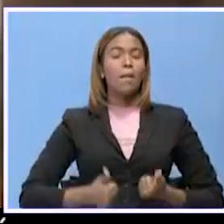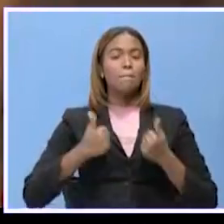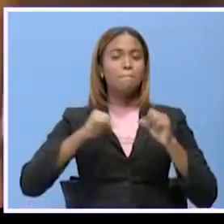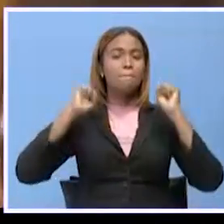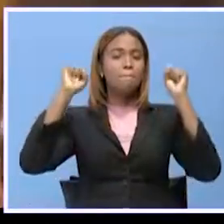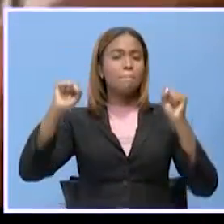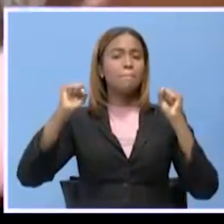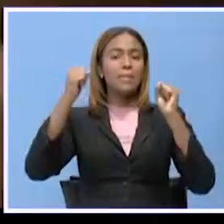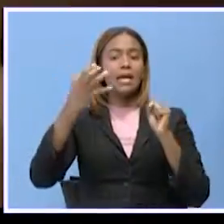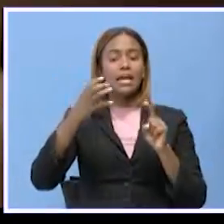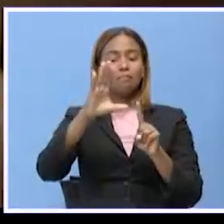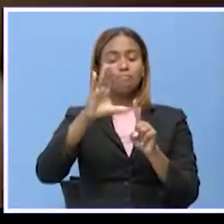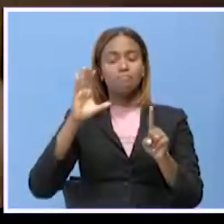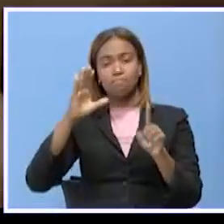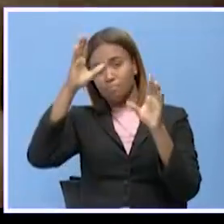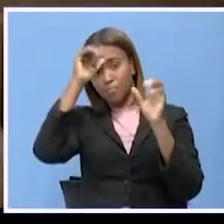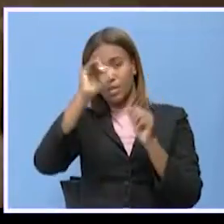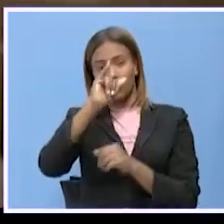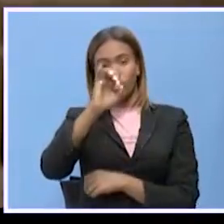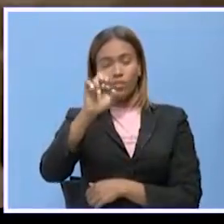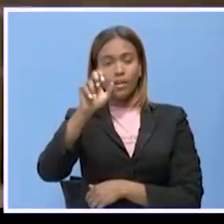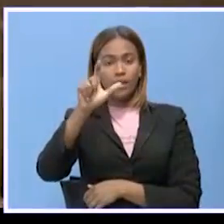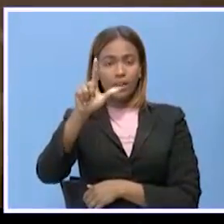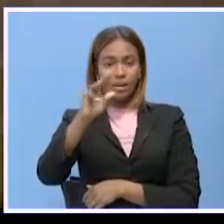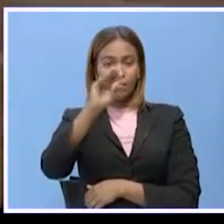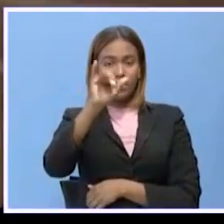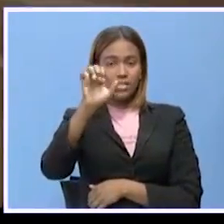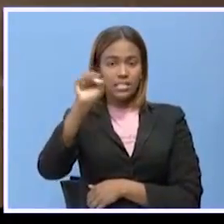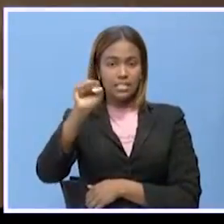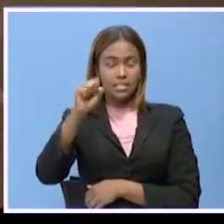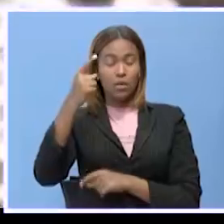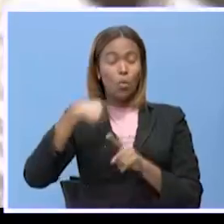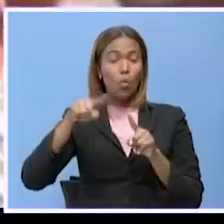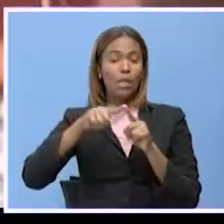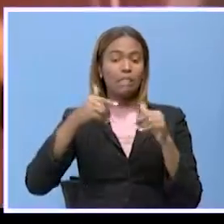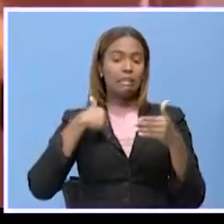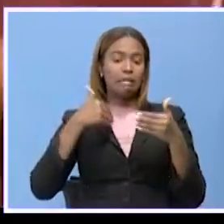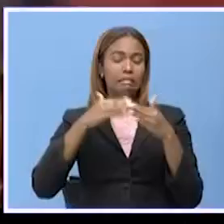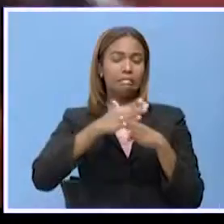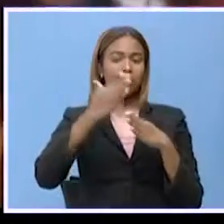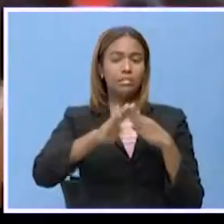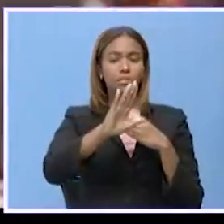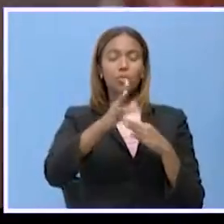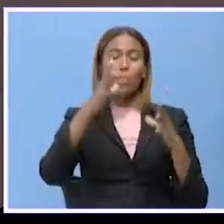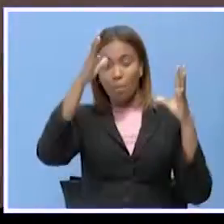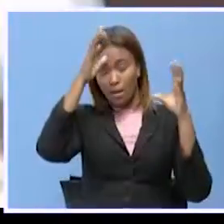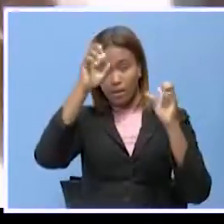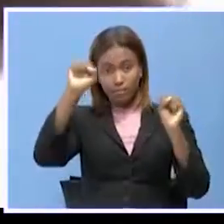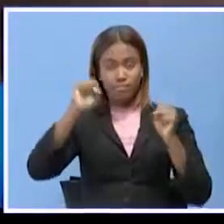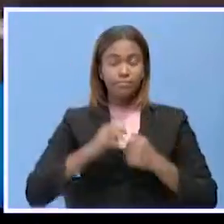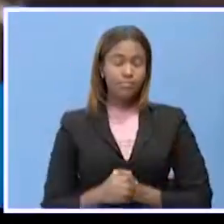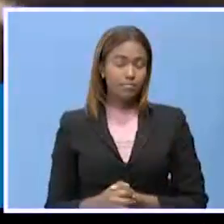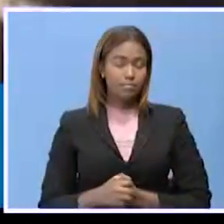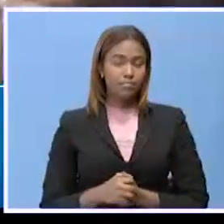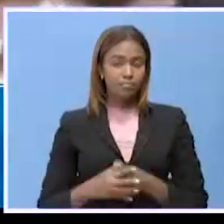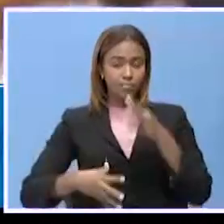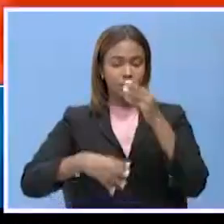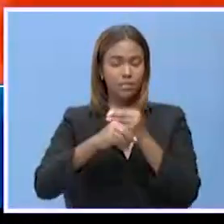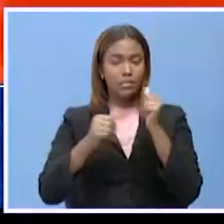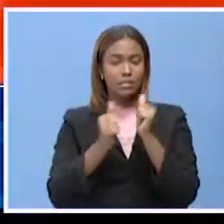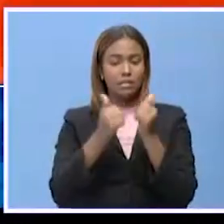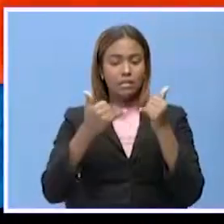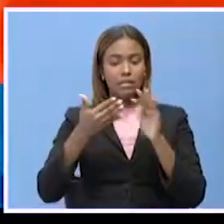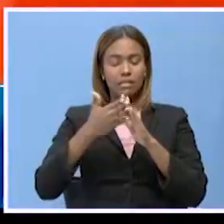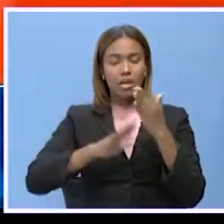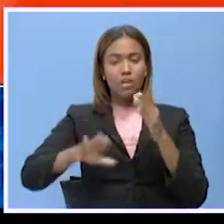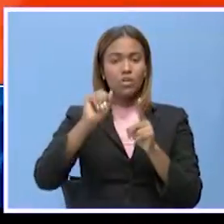reclaman la renuncia del presidente Jovenel Moïse, aun cuando está a punto de terminar su mandato. En adición a un ambiente